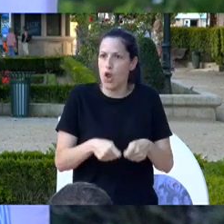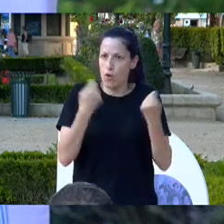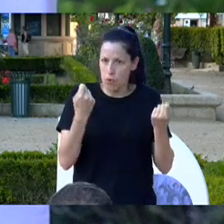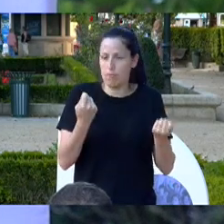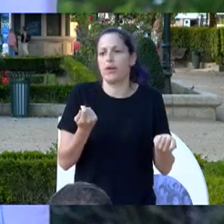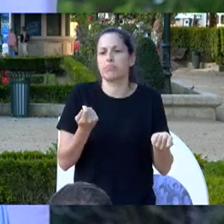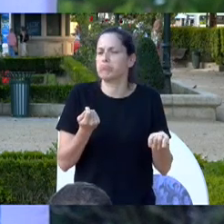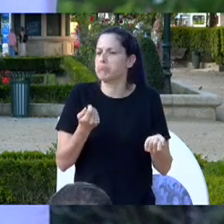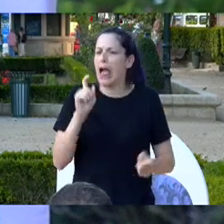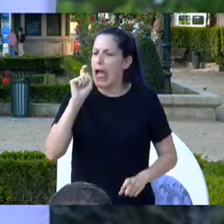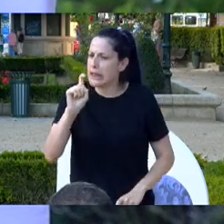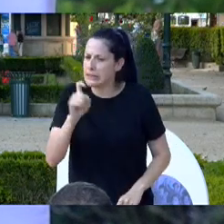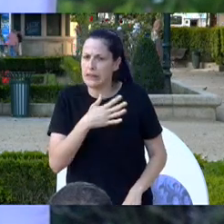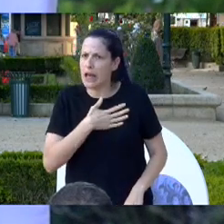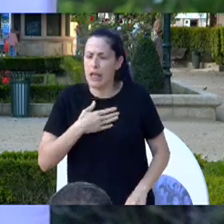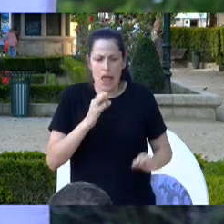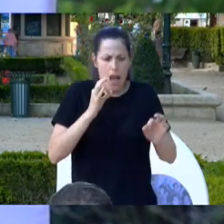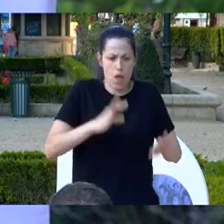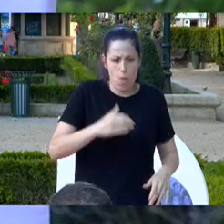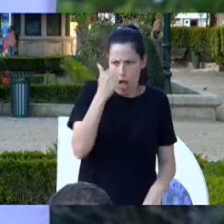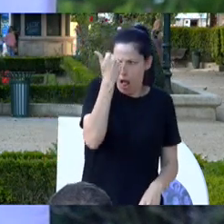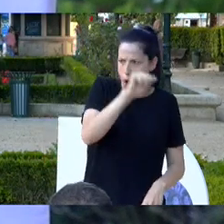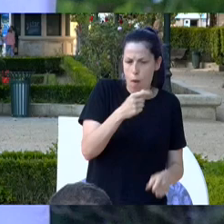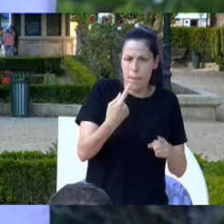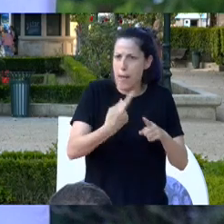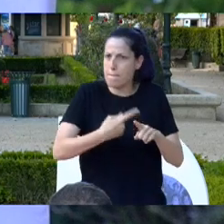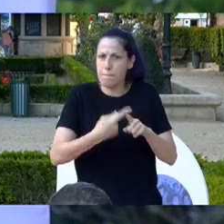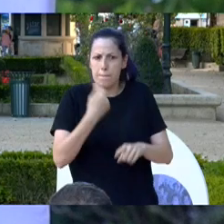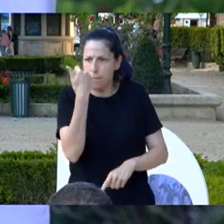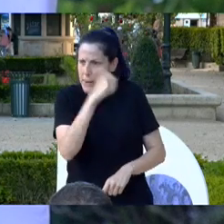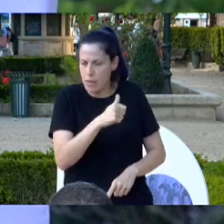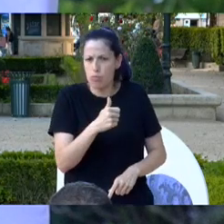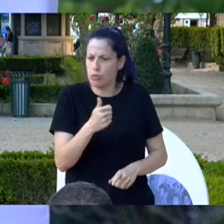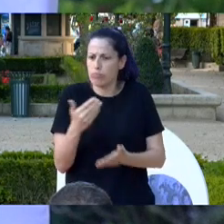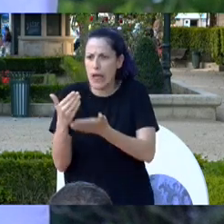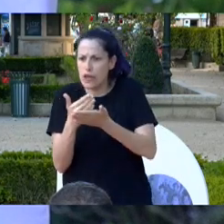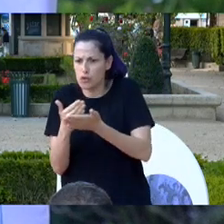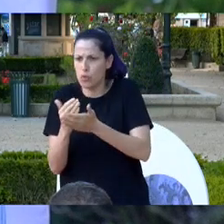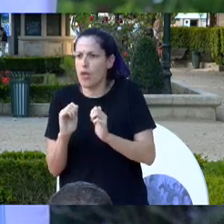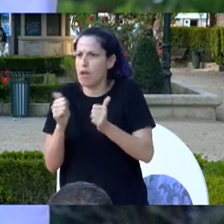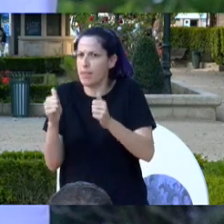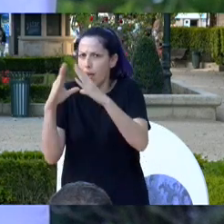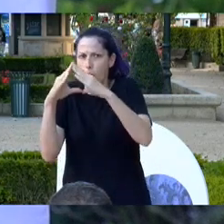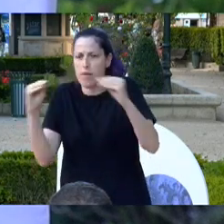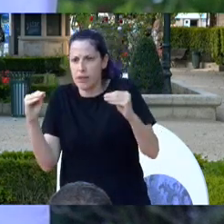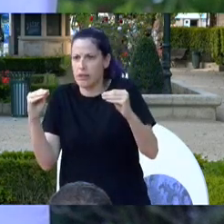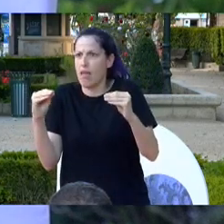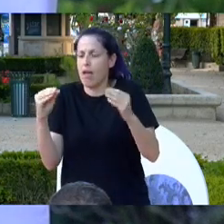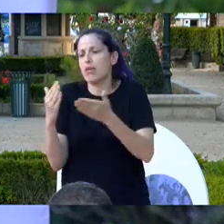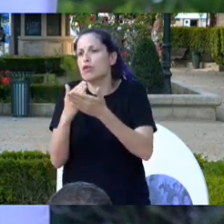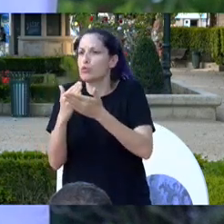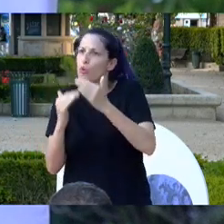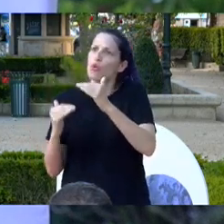todos os amigos, vamos, os curmáns están principiando carreiras superiores, ela tamén